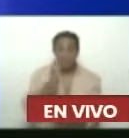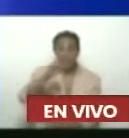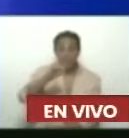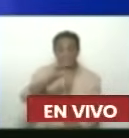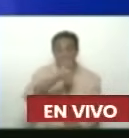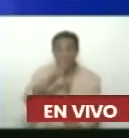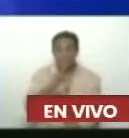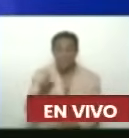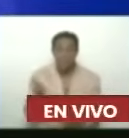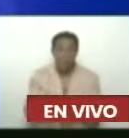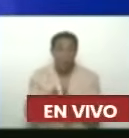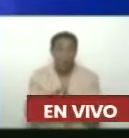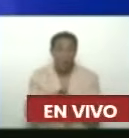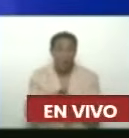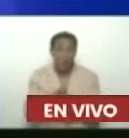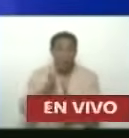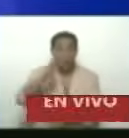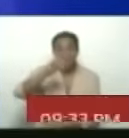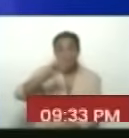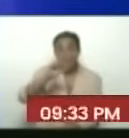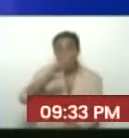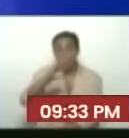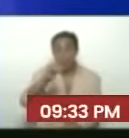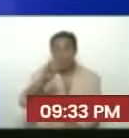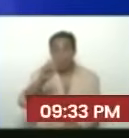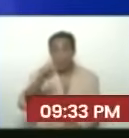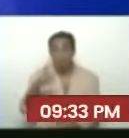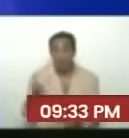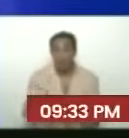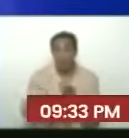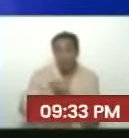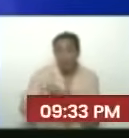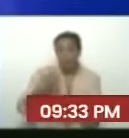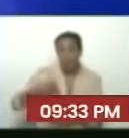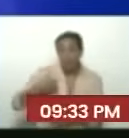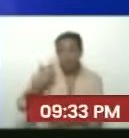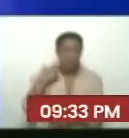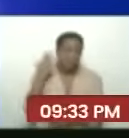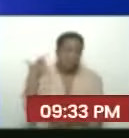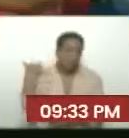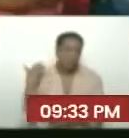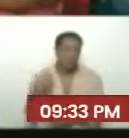decir Maradona, porque es la continuación del gran Maradona.